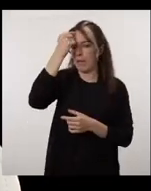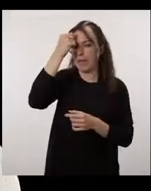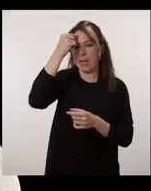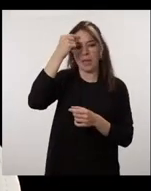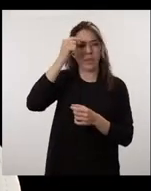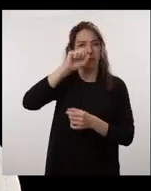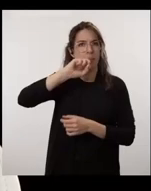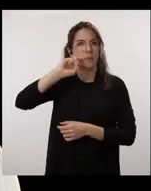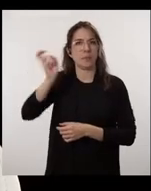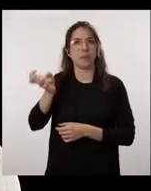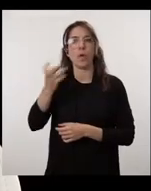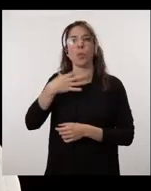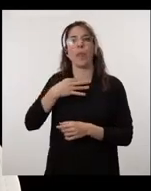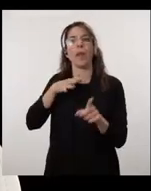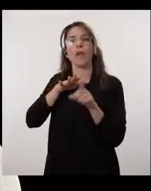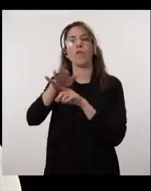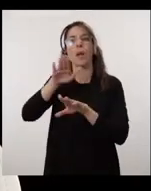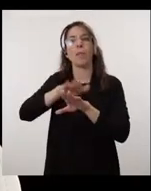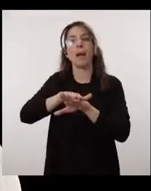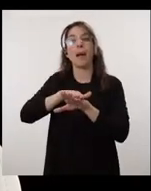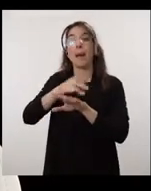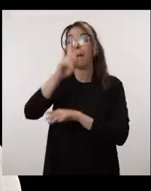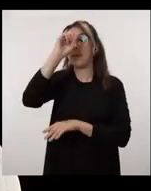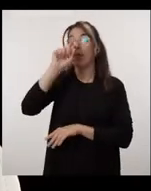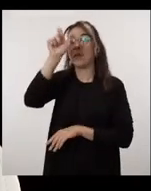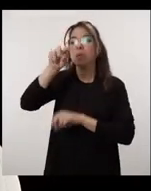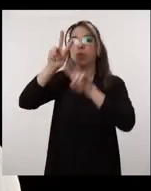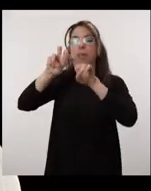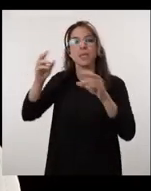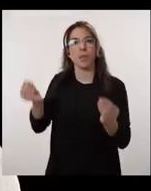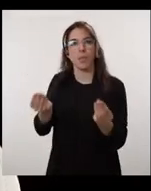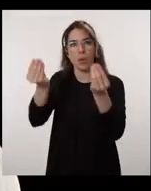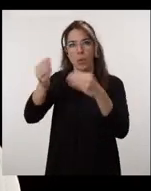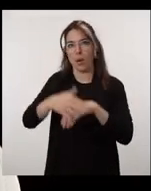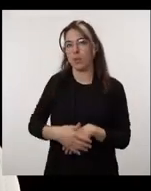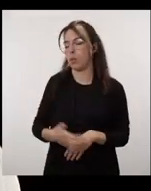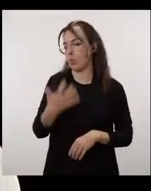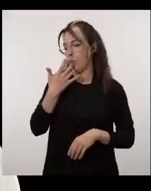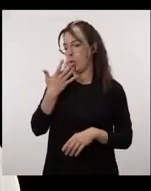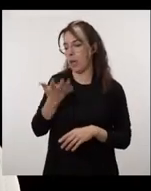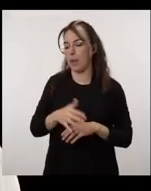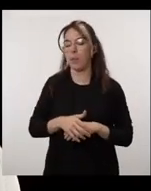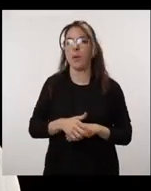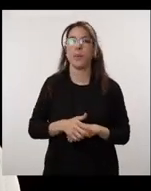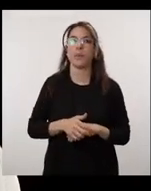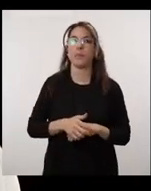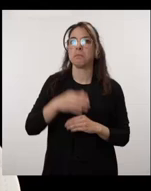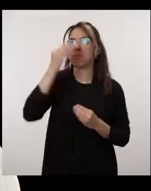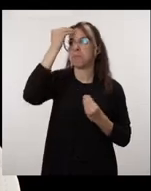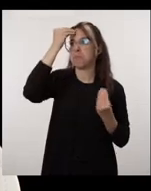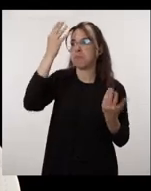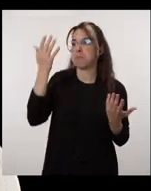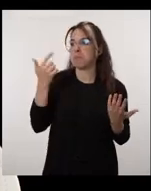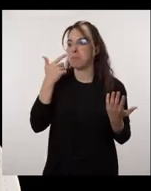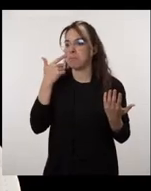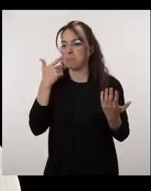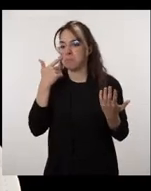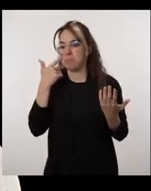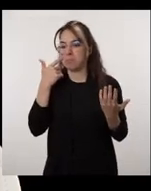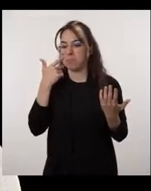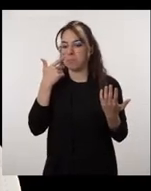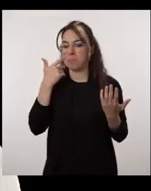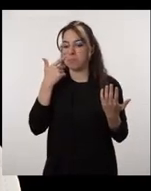que pueden repercutir en una mejora del perfil del investigador por ejemplo pues pararnos a pensar cómo podemos